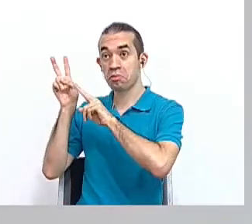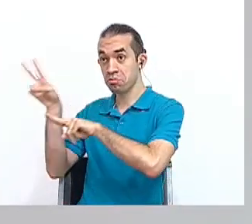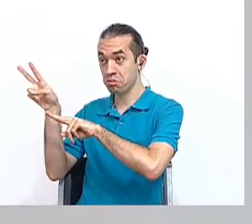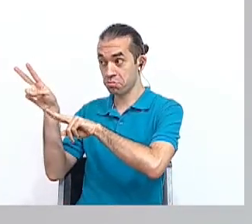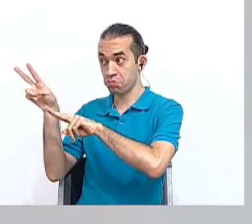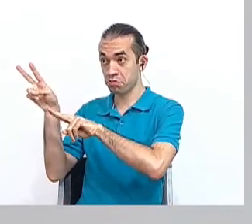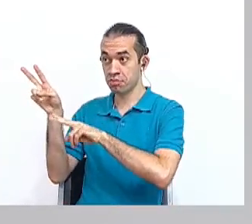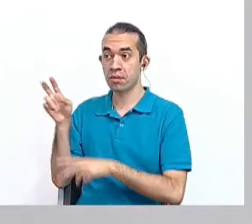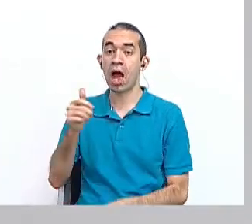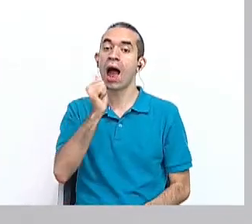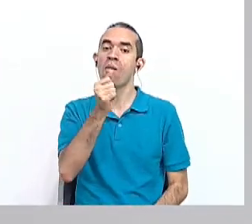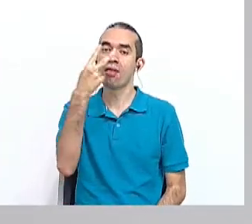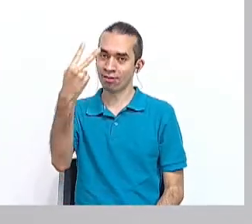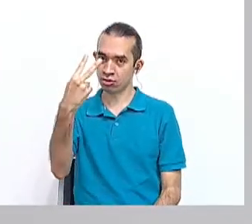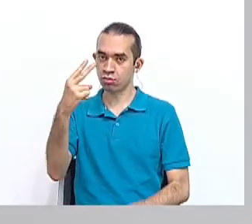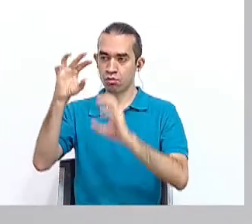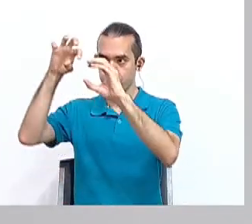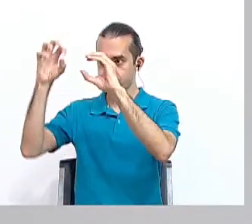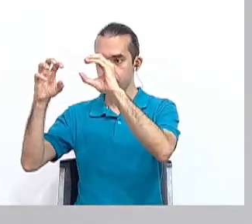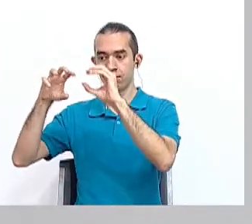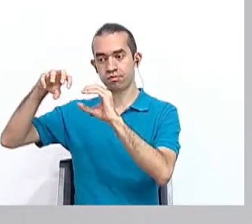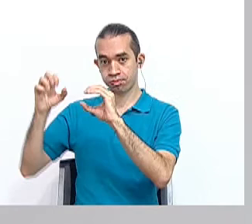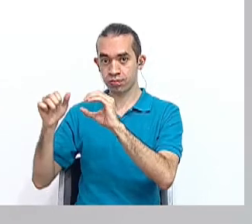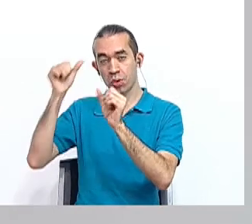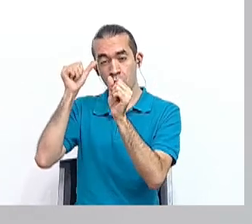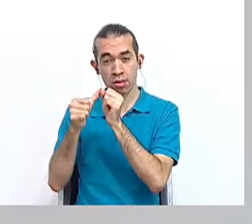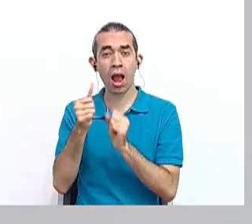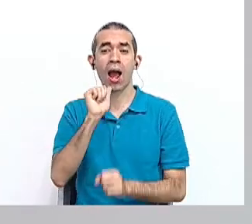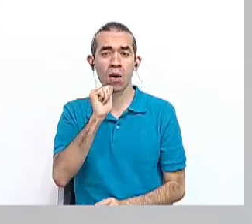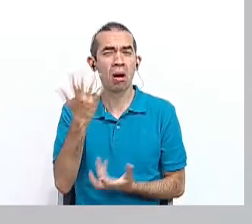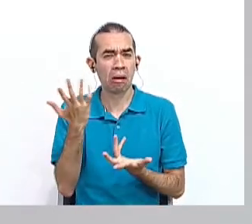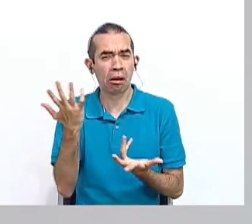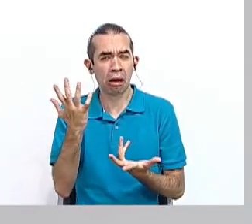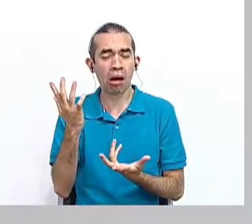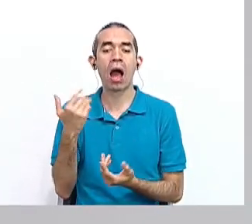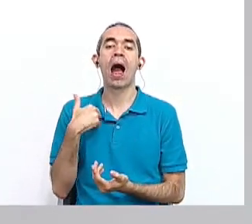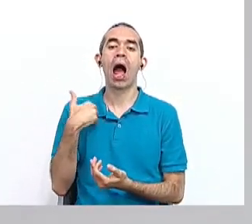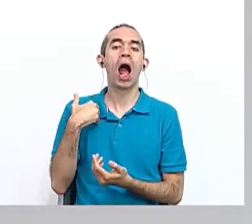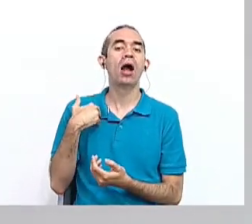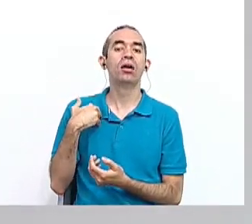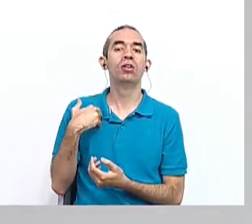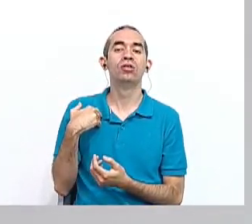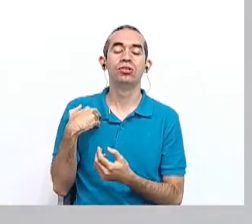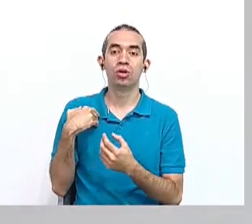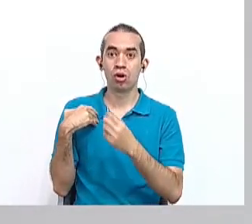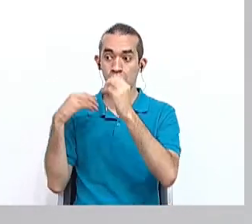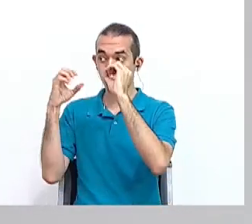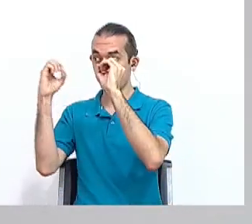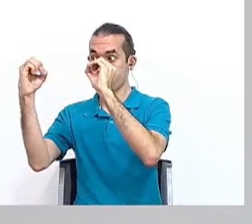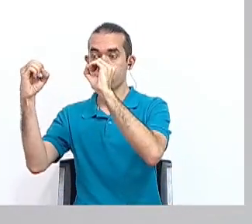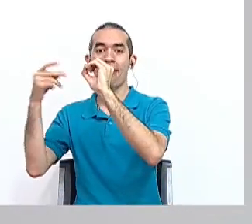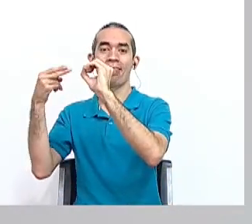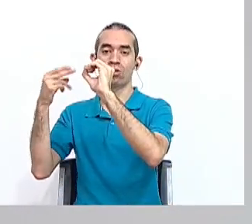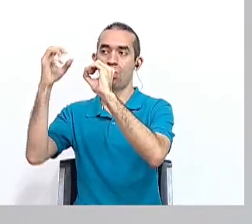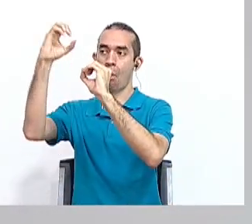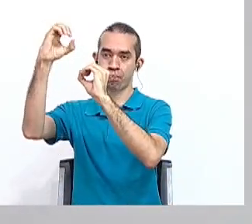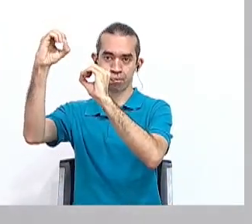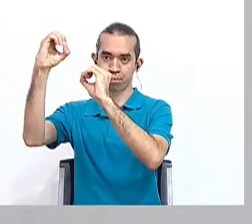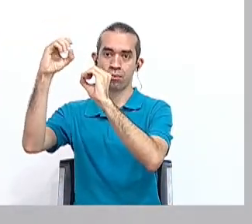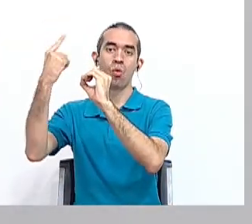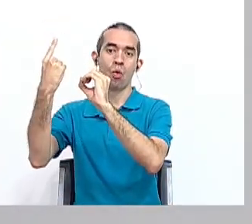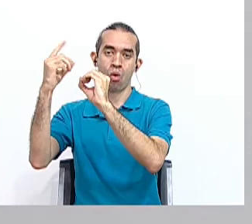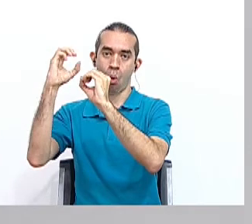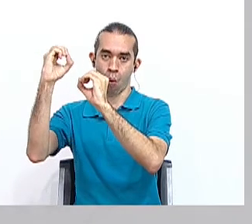agua. Recordemos. Una molécula de agua está formada por 2 átomos de hidrógeno y 1 de